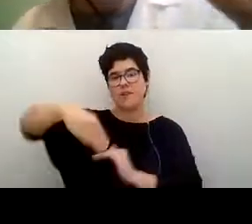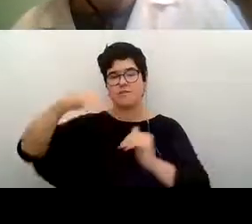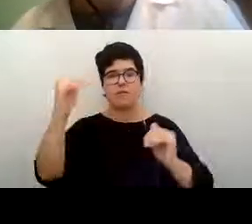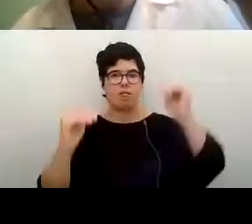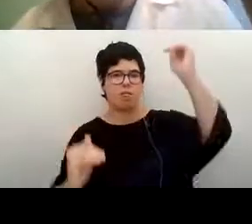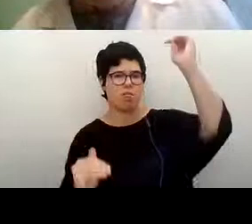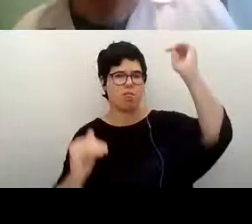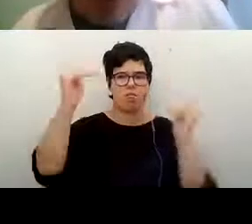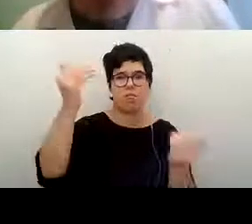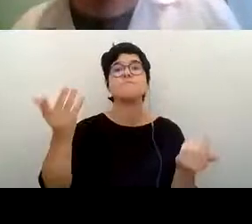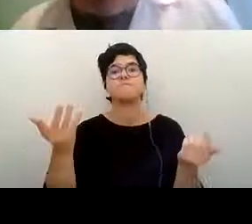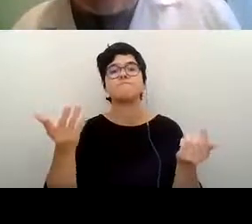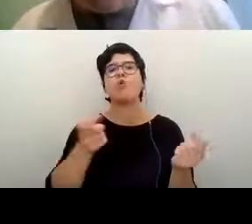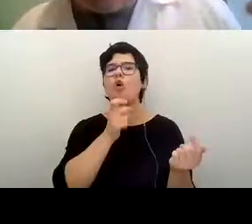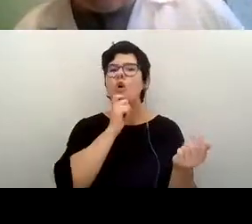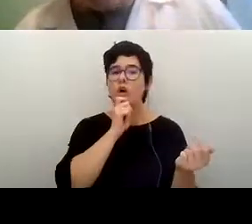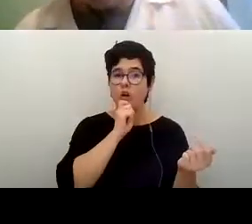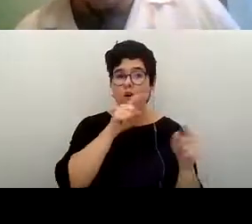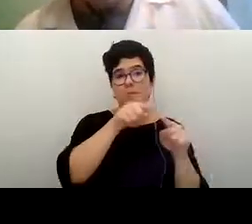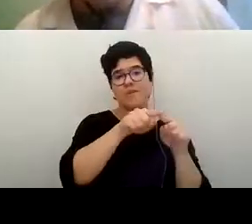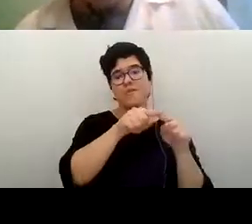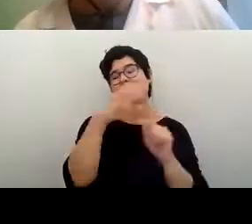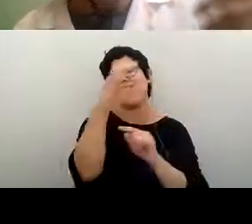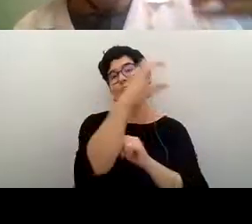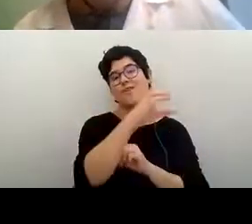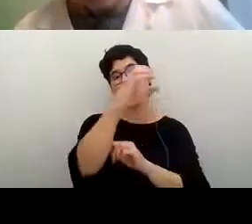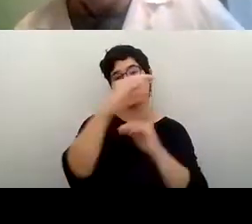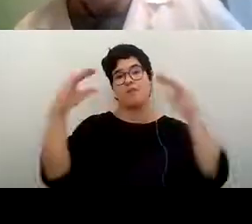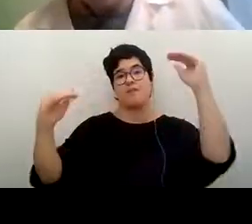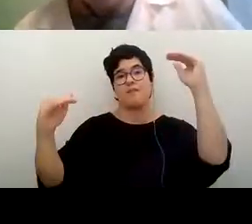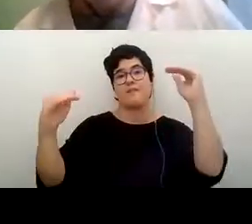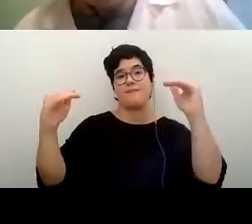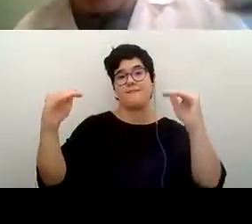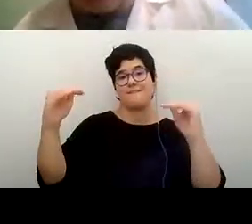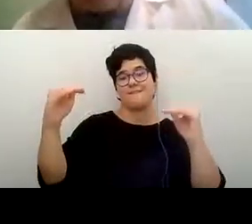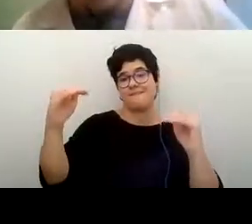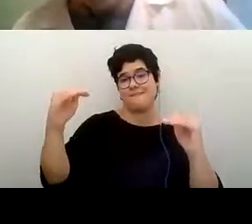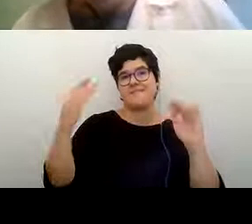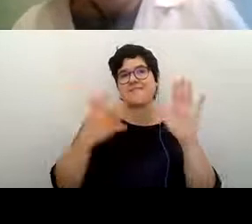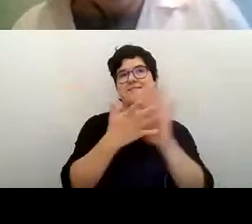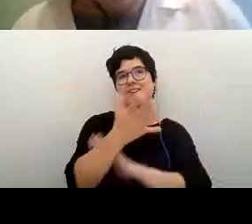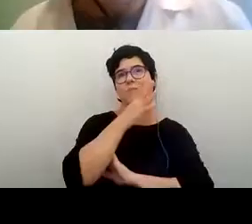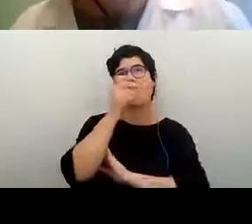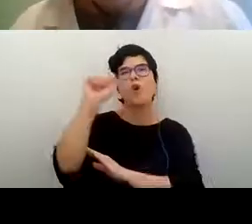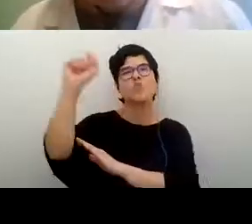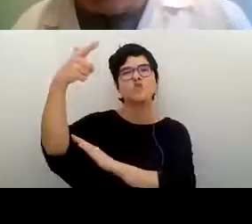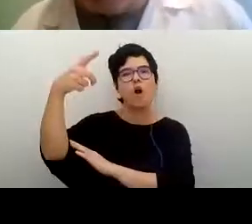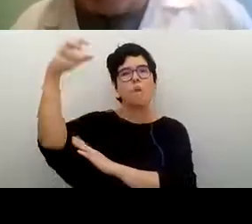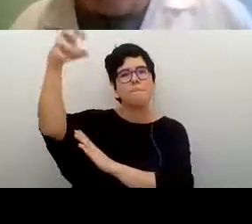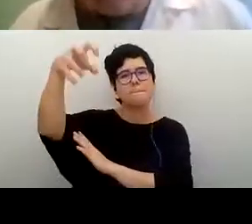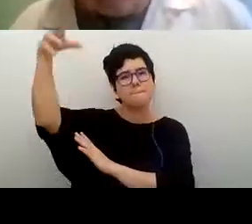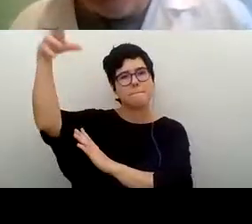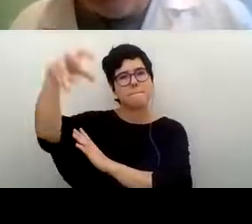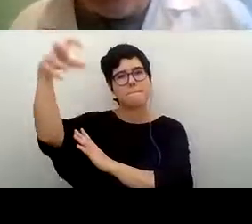bien disminuyendo el cortisol, que es el que predomina cuando hay más horas de sol, más horas de luz solar,